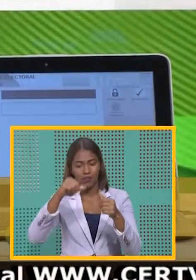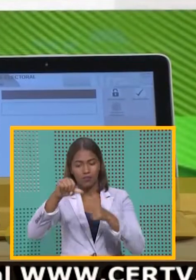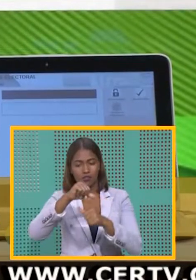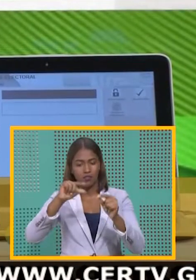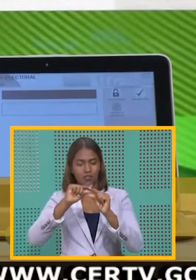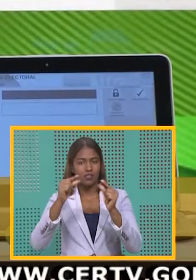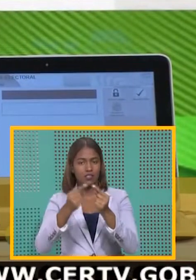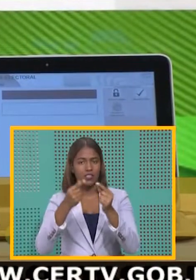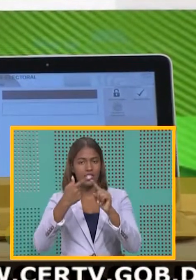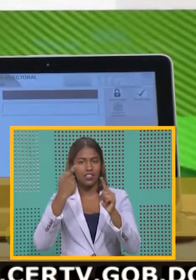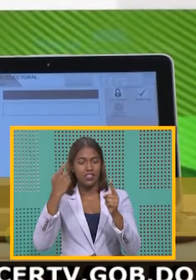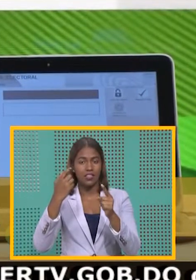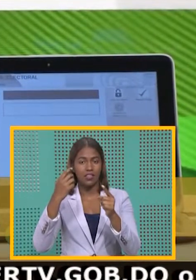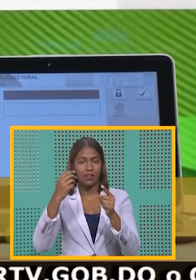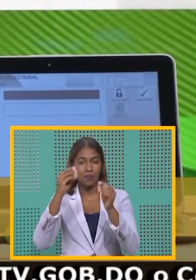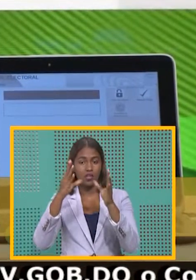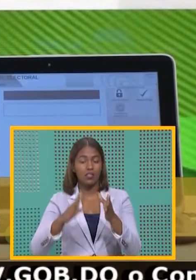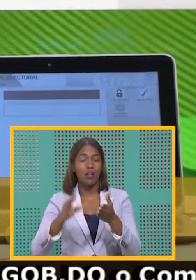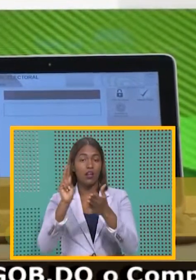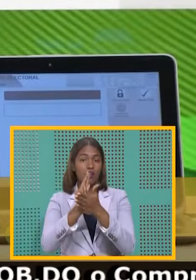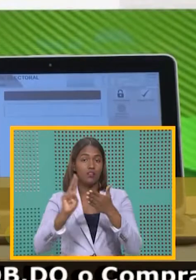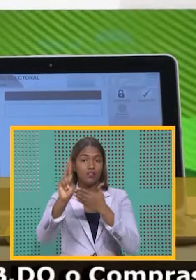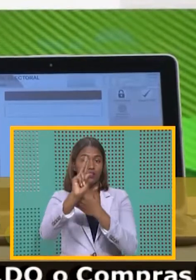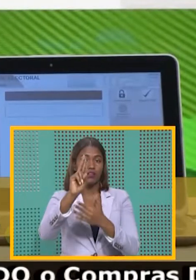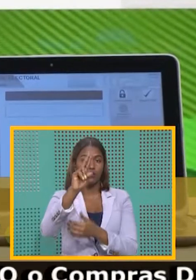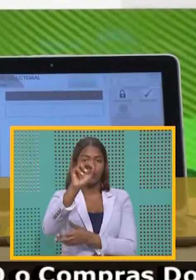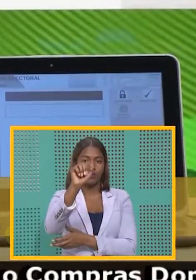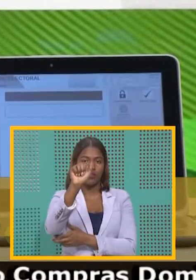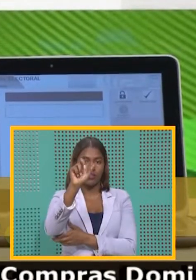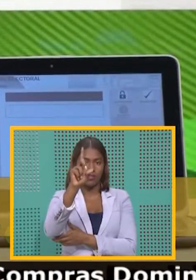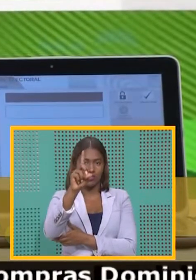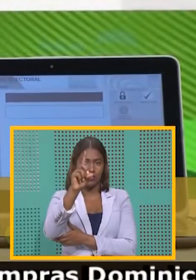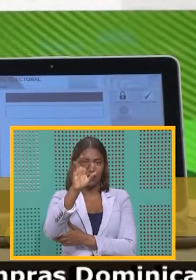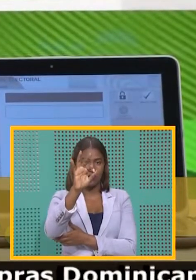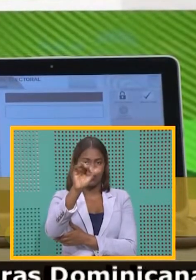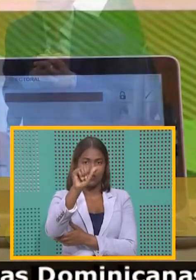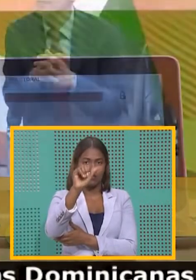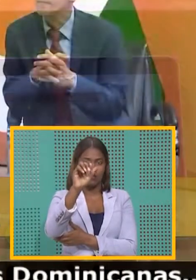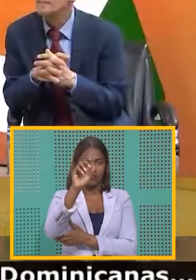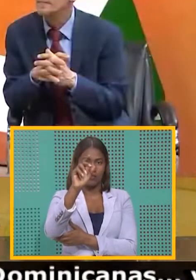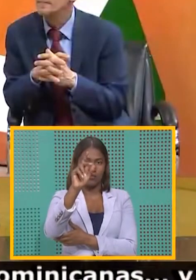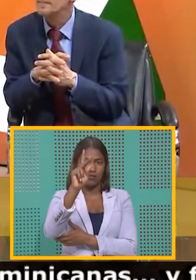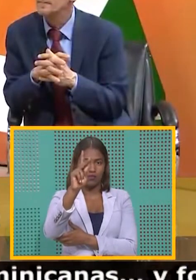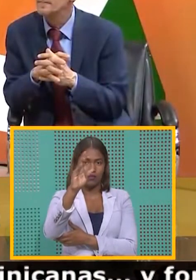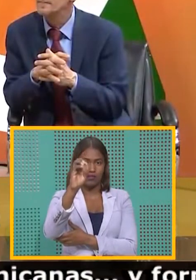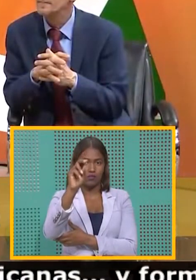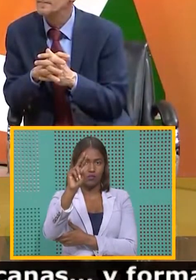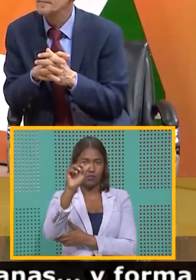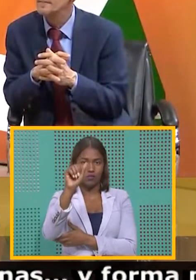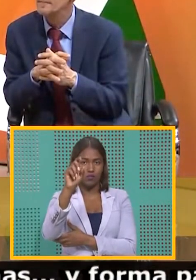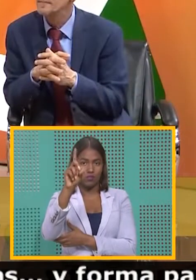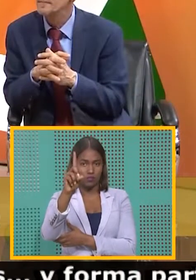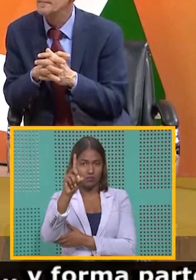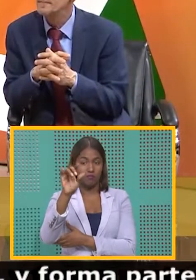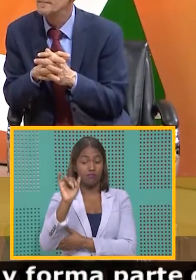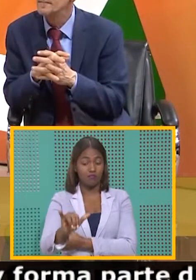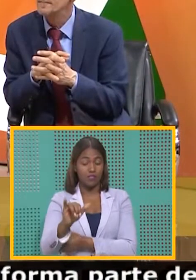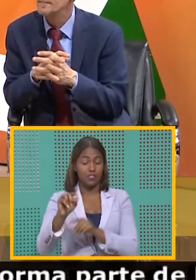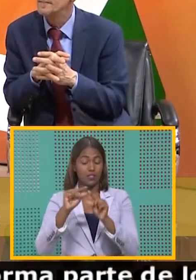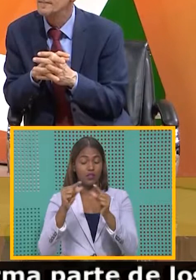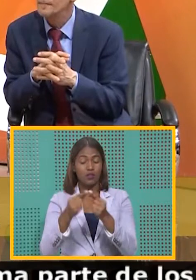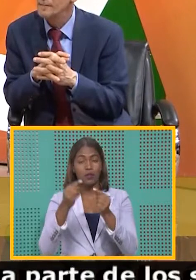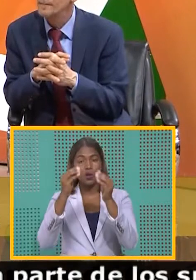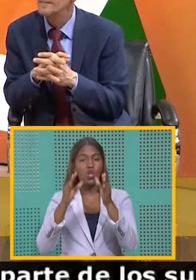Asociaciones de Profesores de la UAS, FAPRO UAS. Allí los profesores tienen